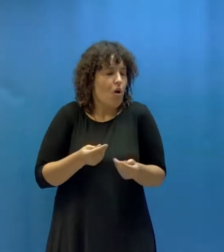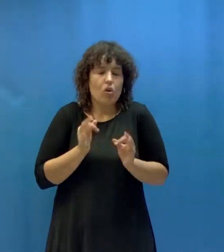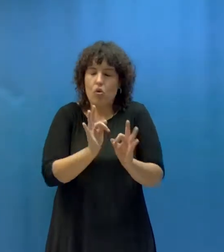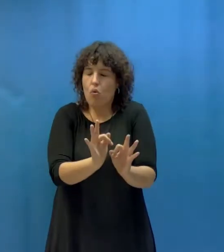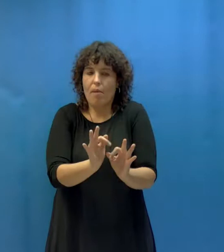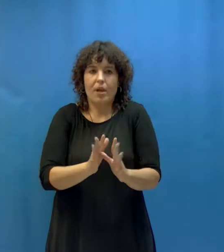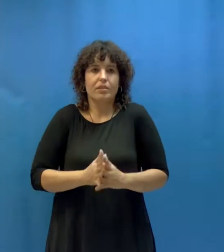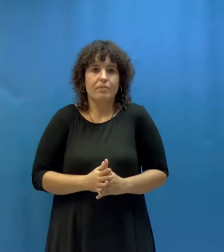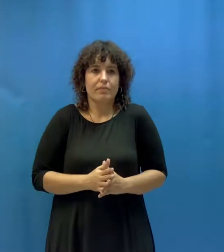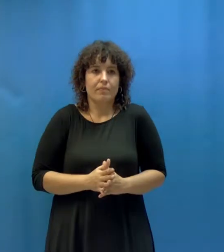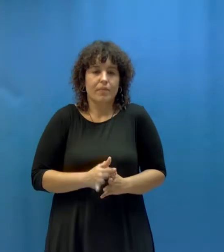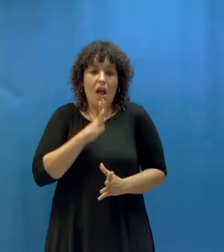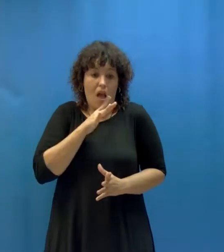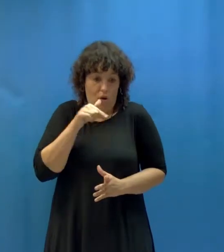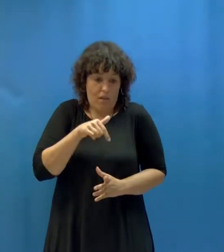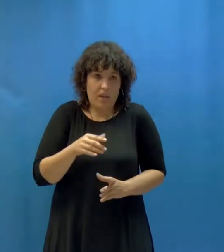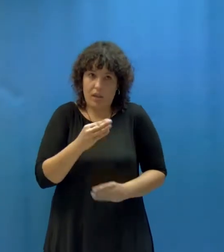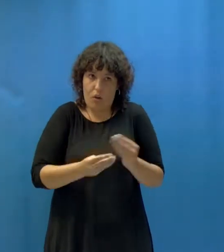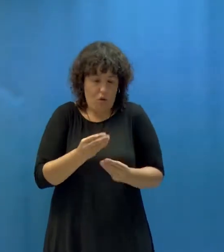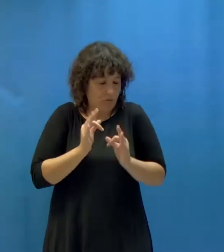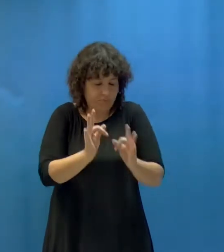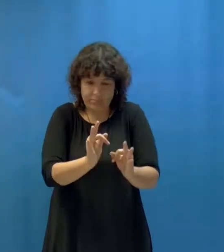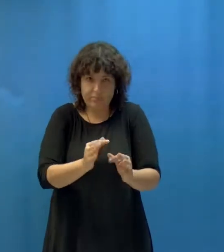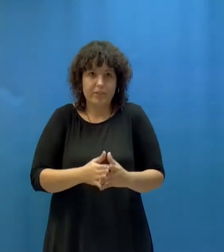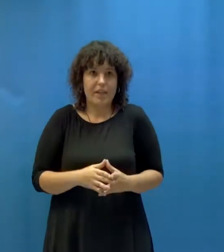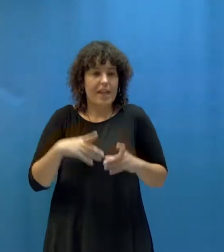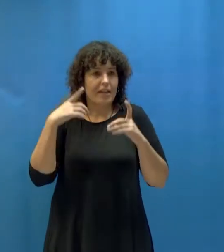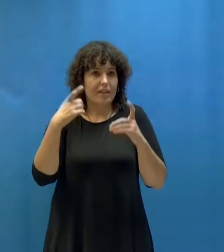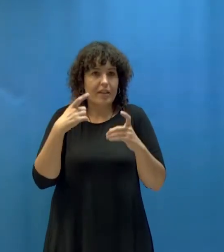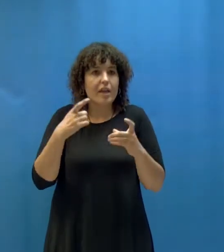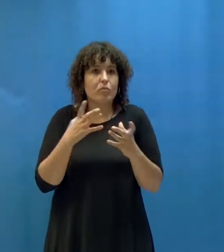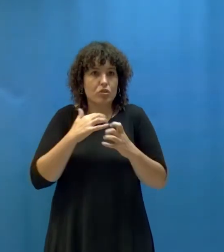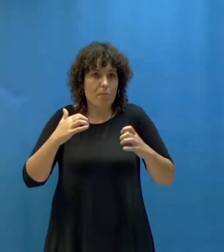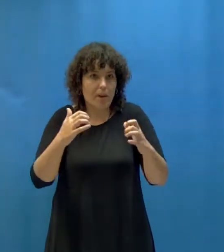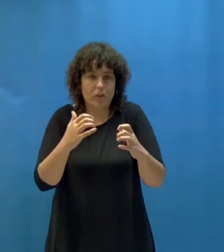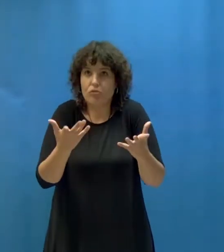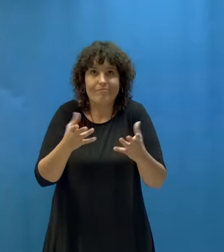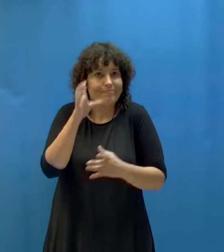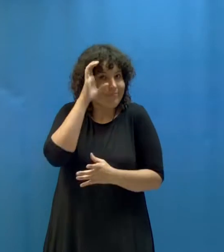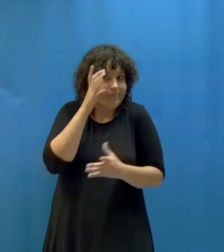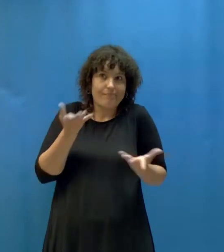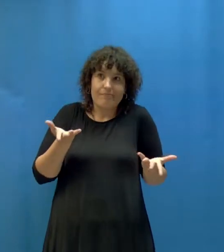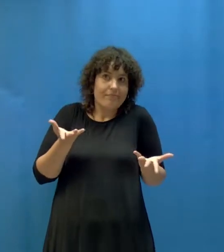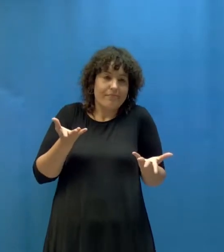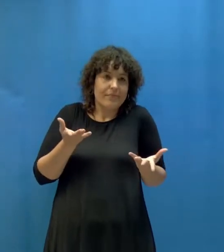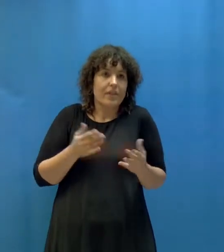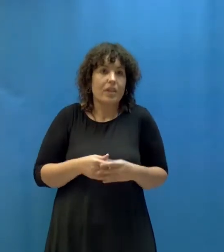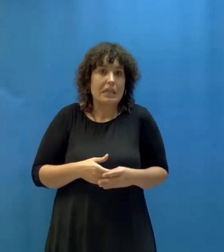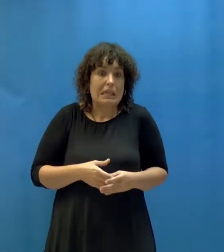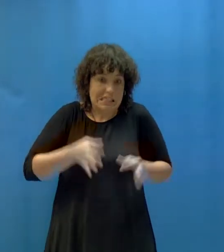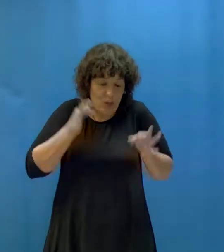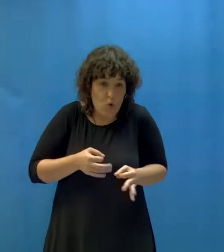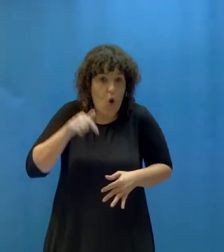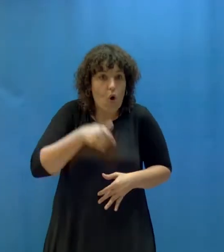resuena en este salón. Intentaremos traer menos rex a este pleno, parece que aún lo escuchemos. Y seguro que hoy lo escuchamos otra vez,